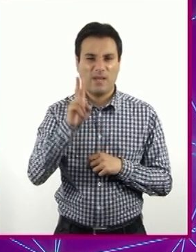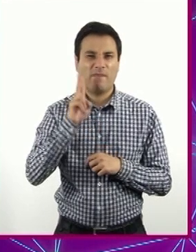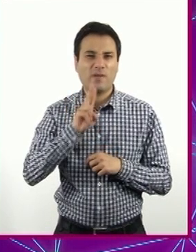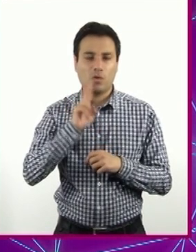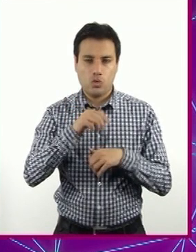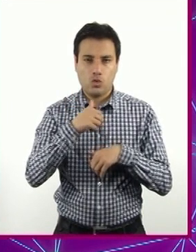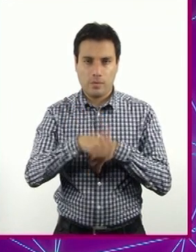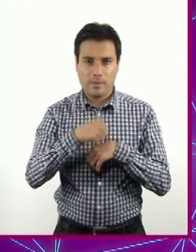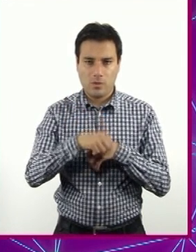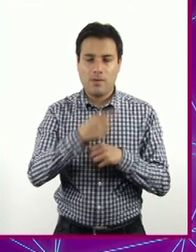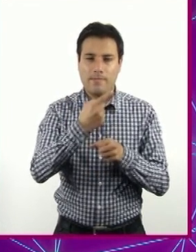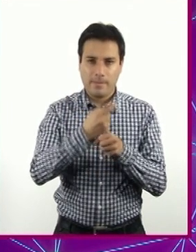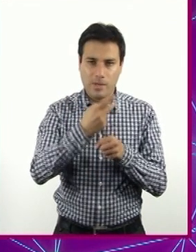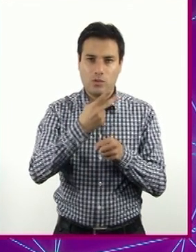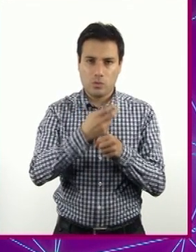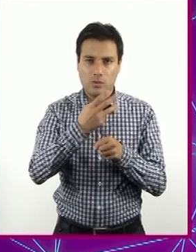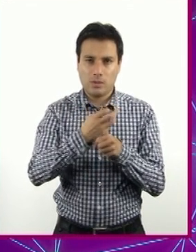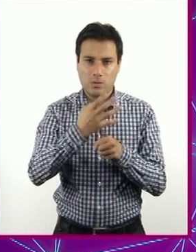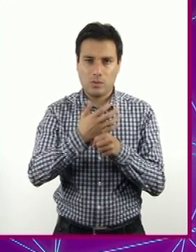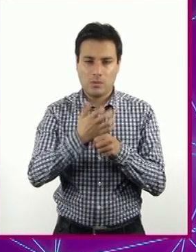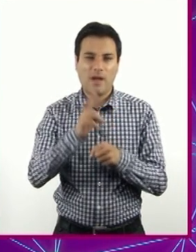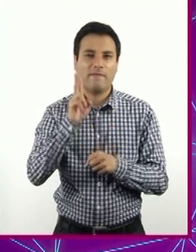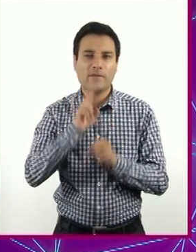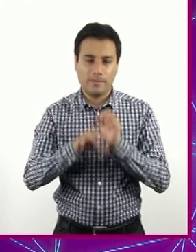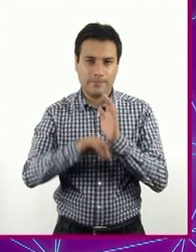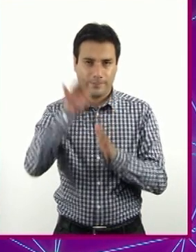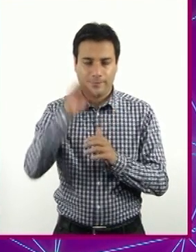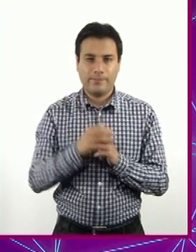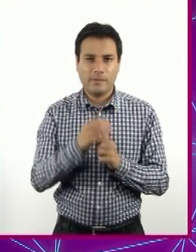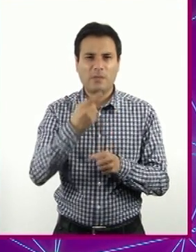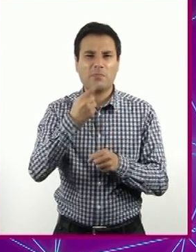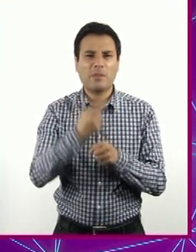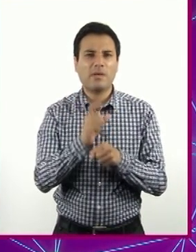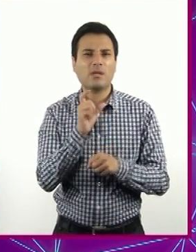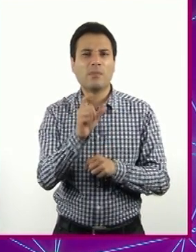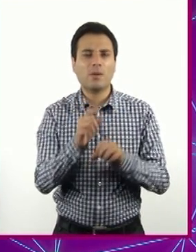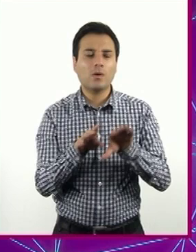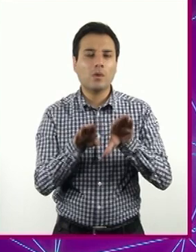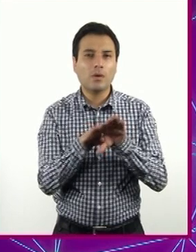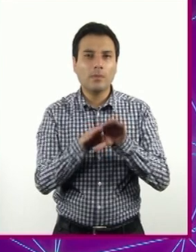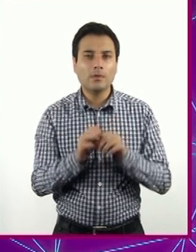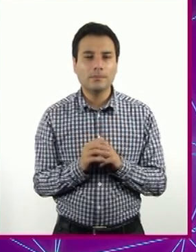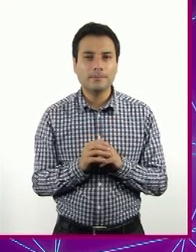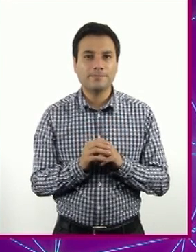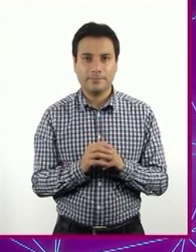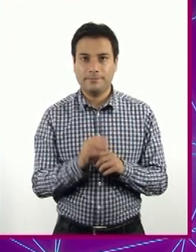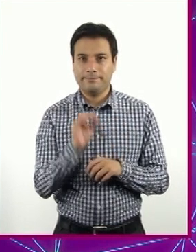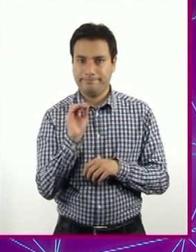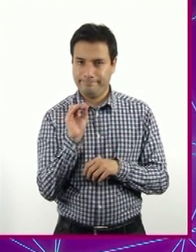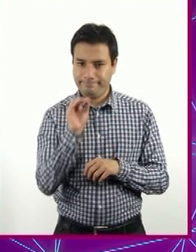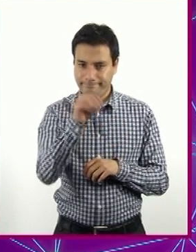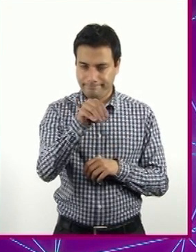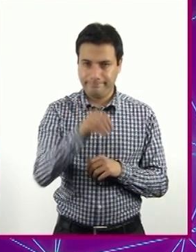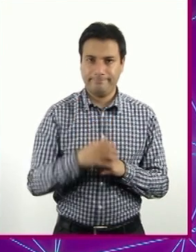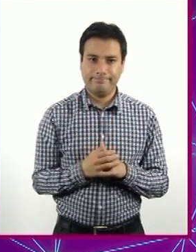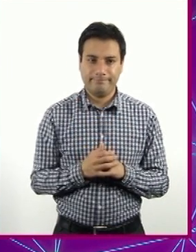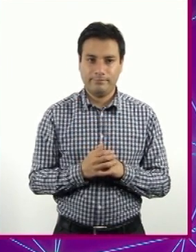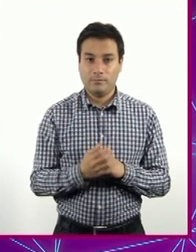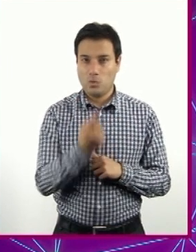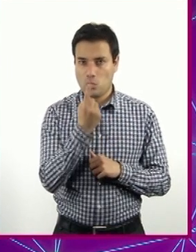sucesión. Para encontrar el primer término, basta con sustituir la posición